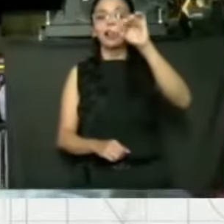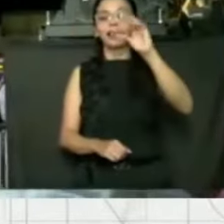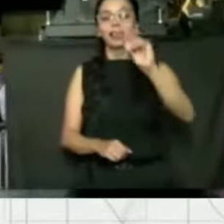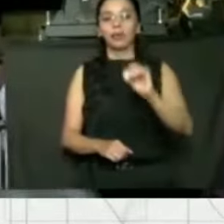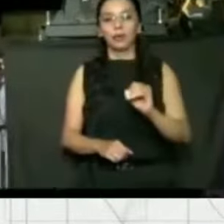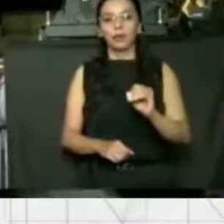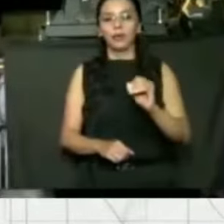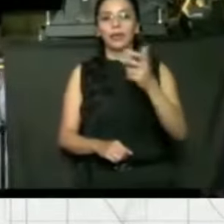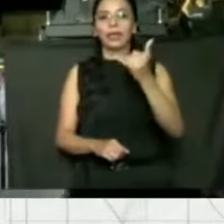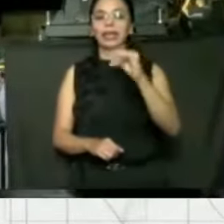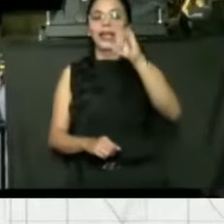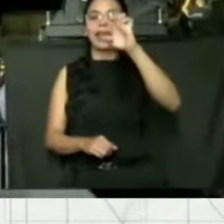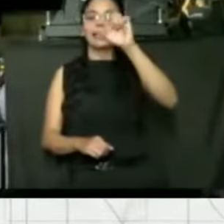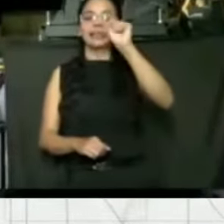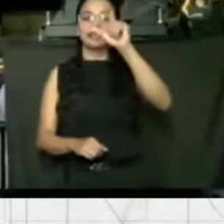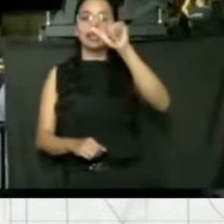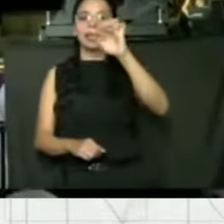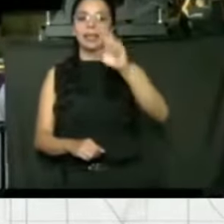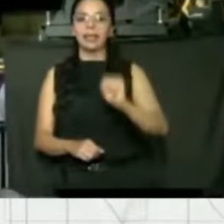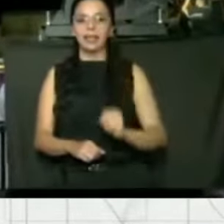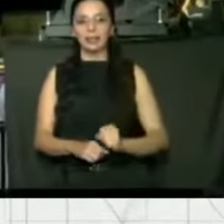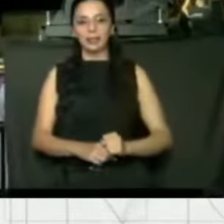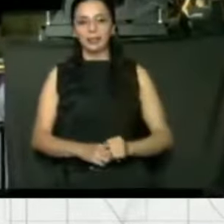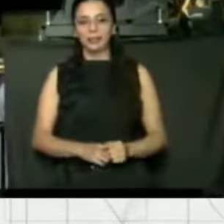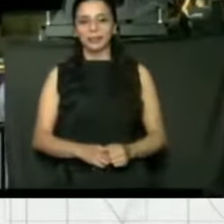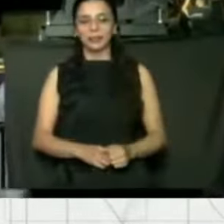Ruiz y Leslie Figueroa.